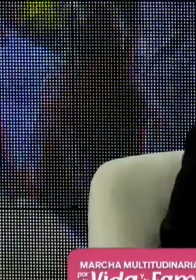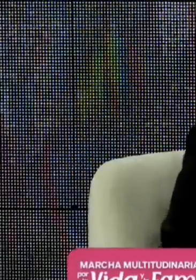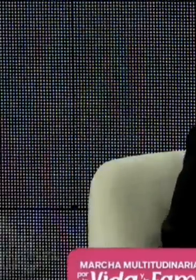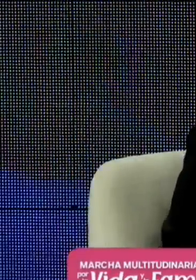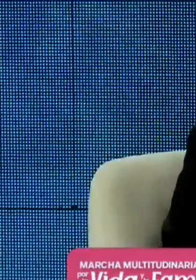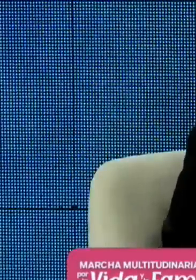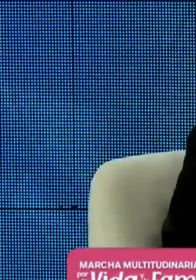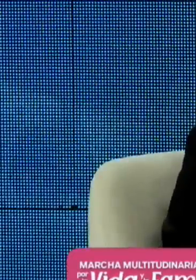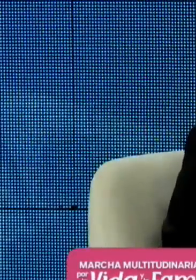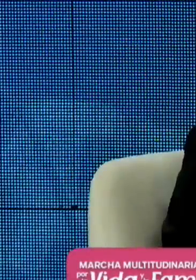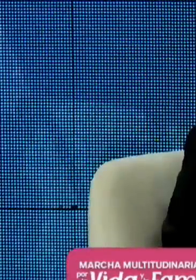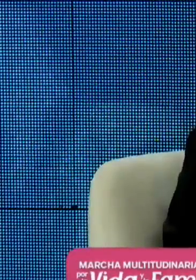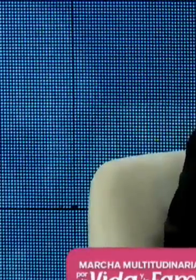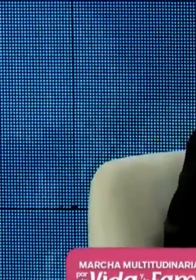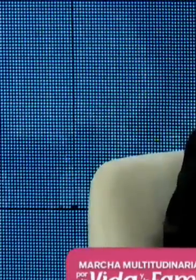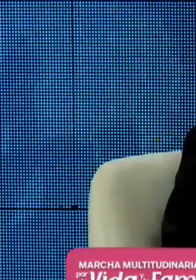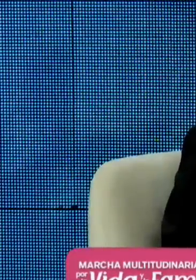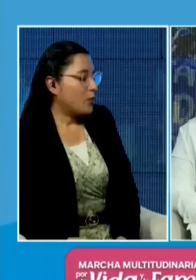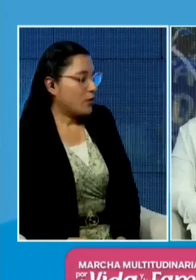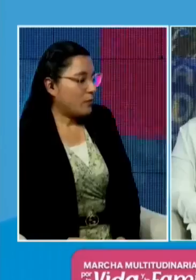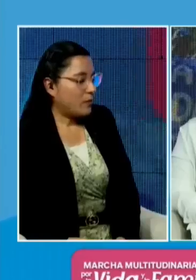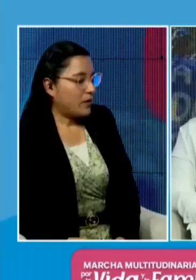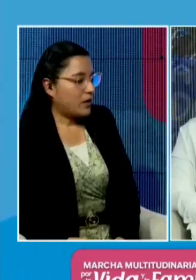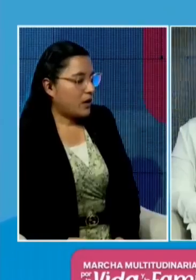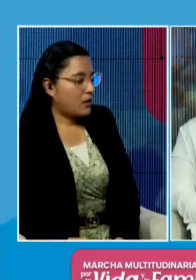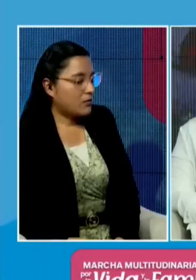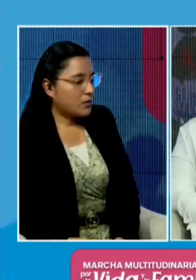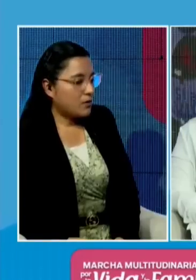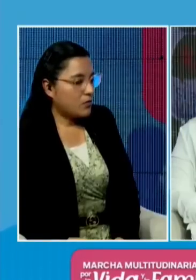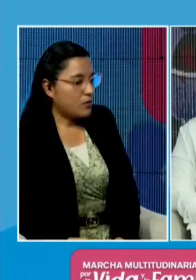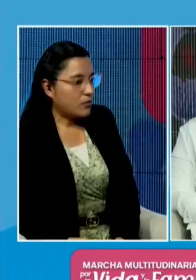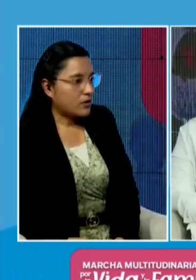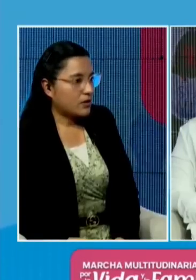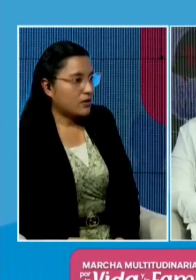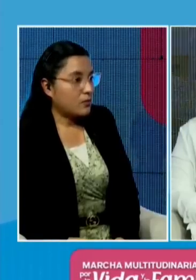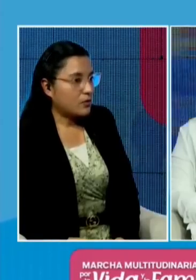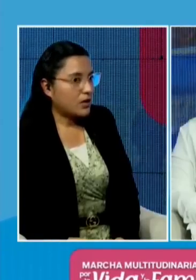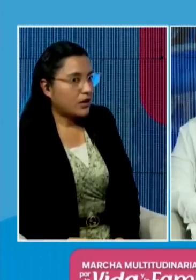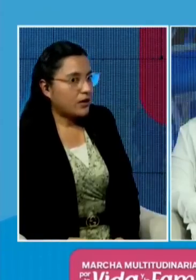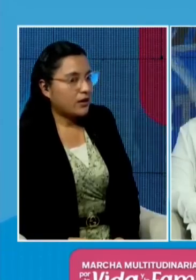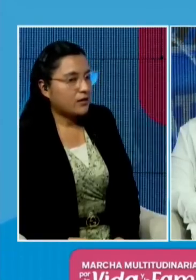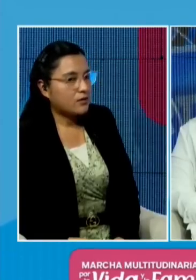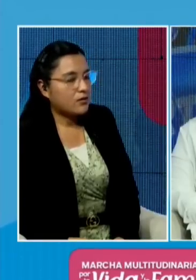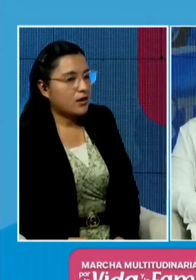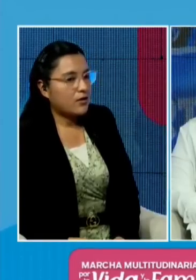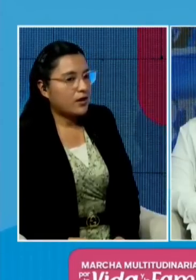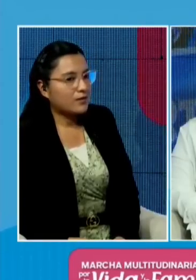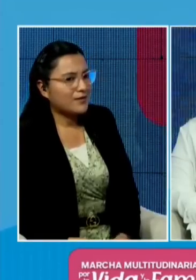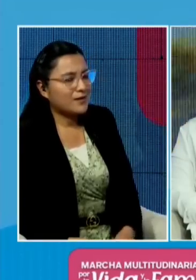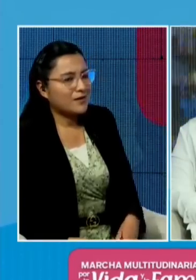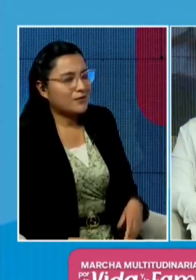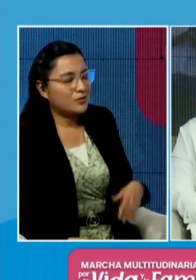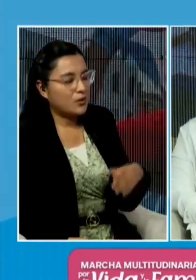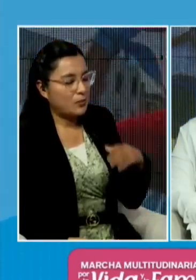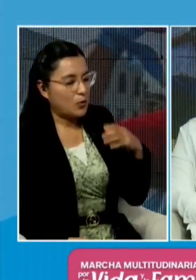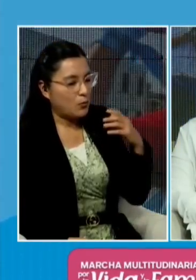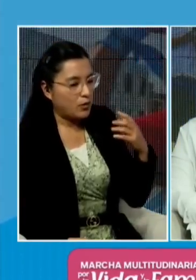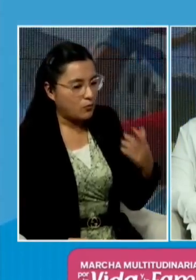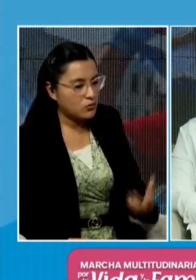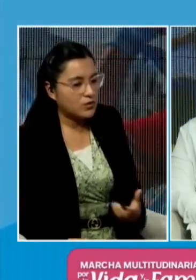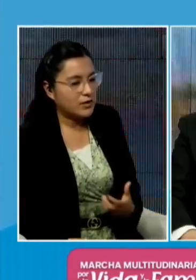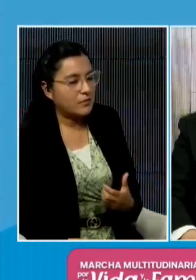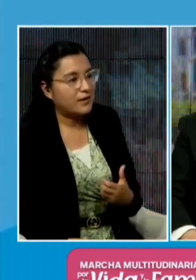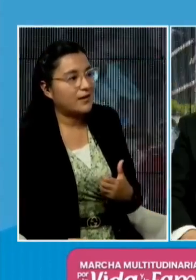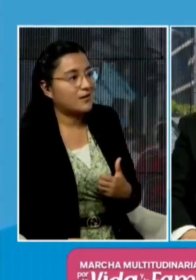declaraciones de Nadia Márquez. Y bueno, Pepe, algo también muy importante, diputada, es que dentro de la OEA se está tratando de